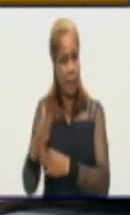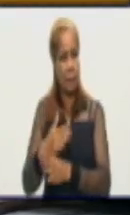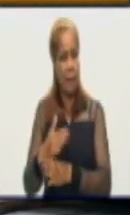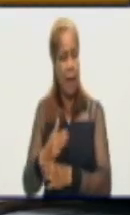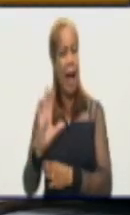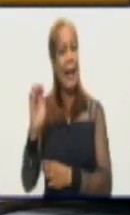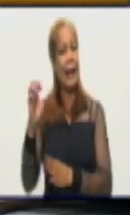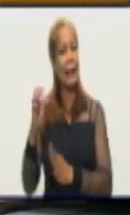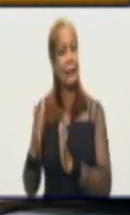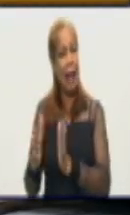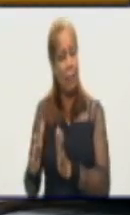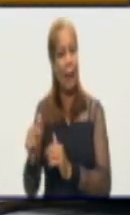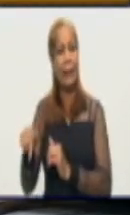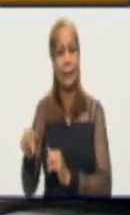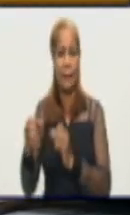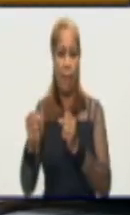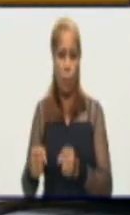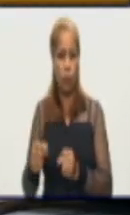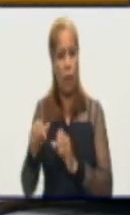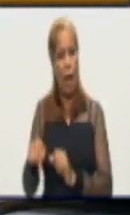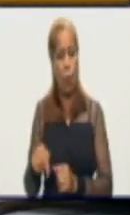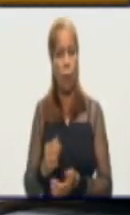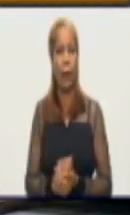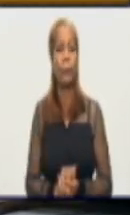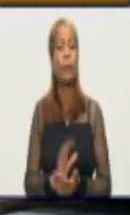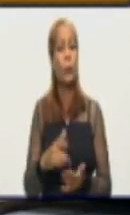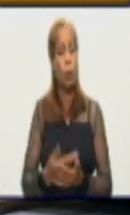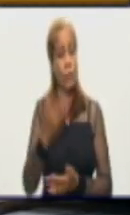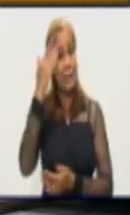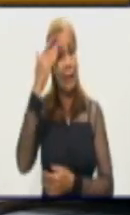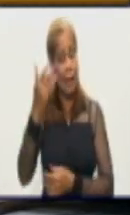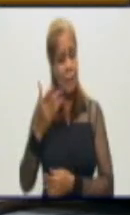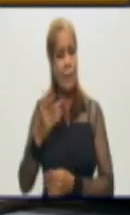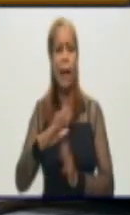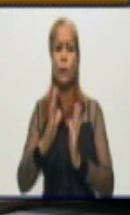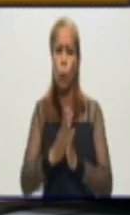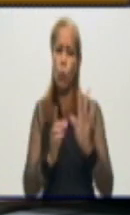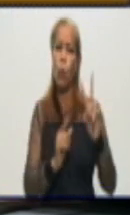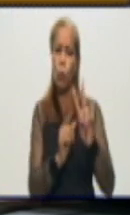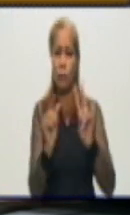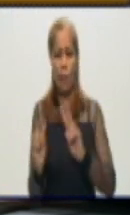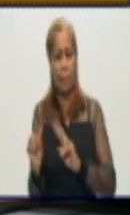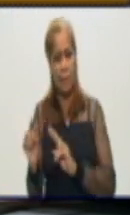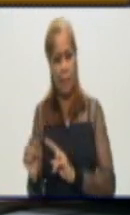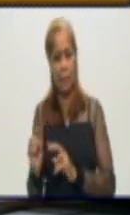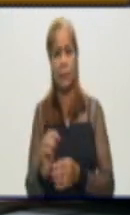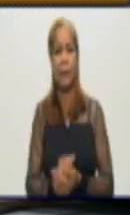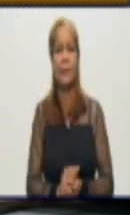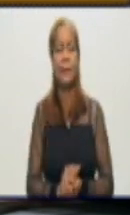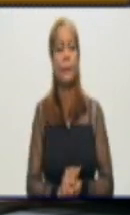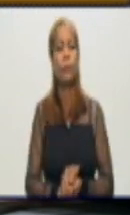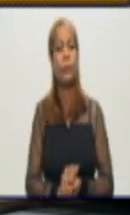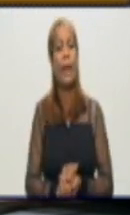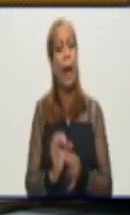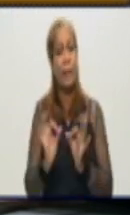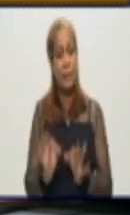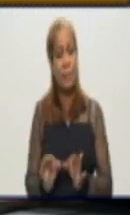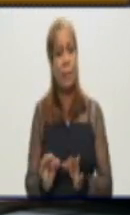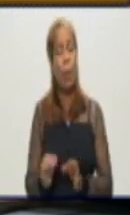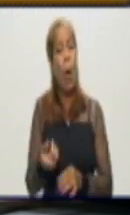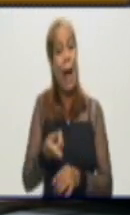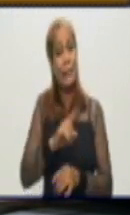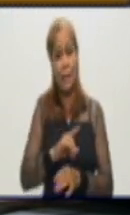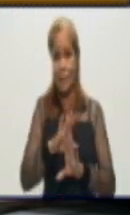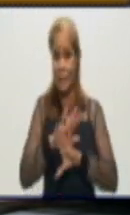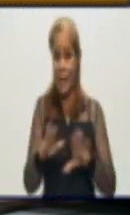presente. Gracias nuevamente por la oportunidad y saludos a todos los televidentes. Efectivamente, ayer fue declarada la fase